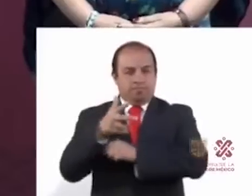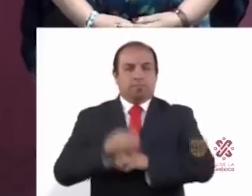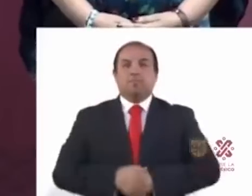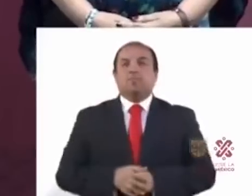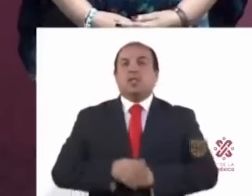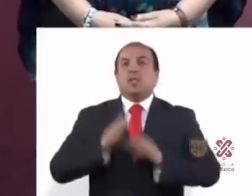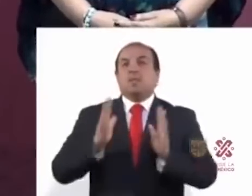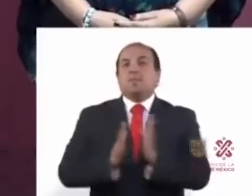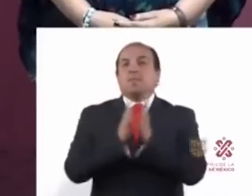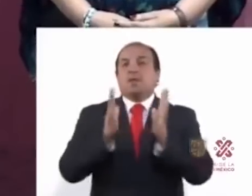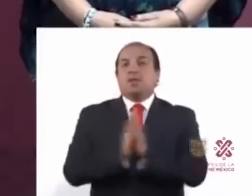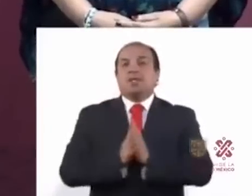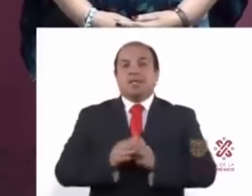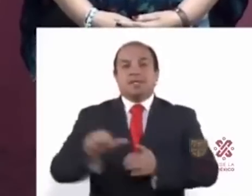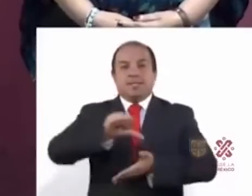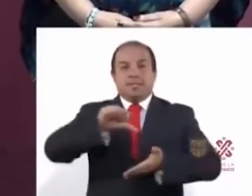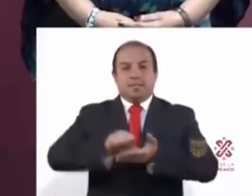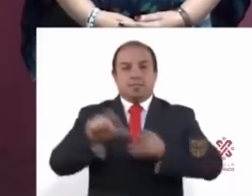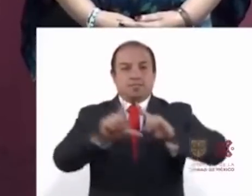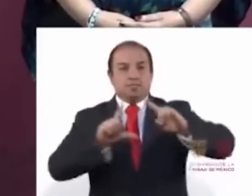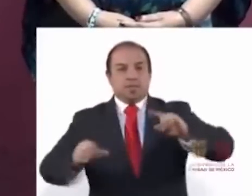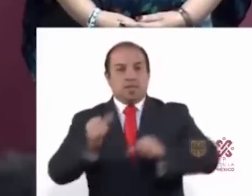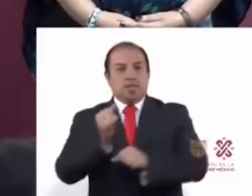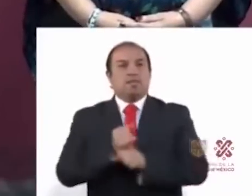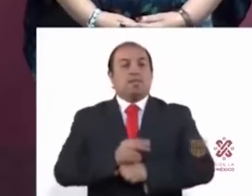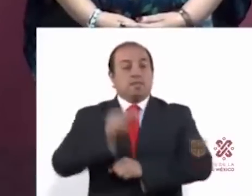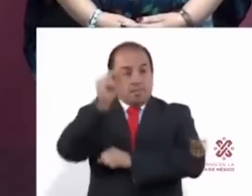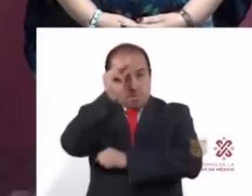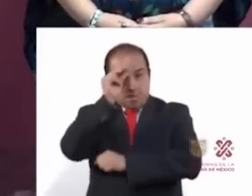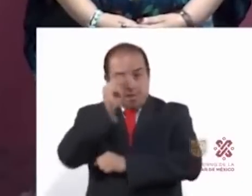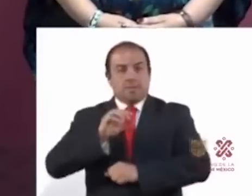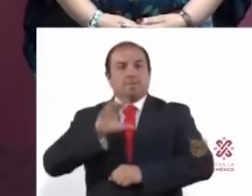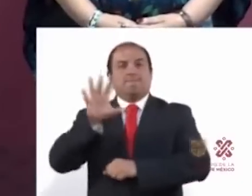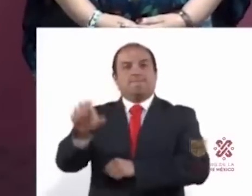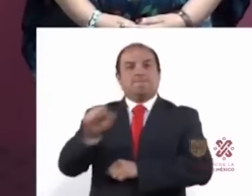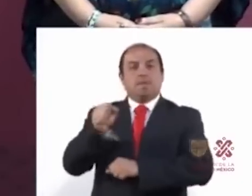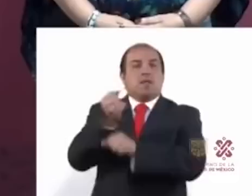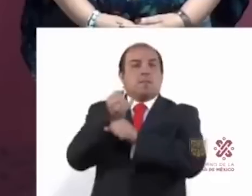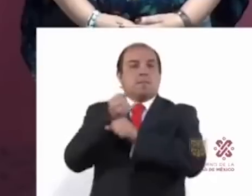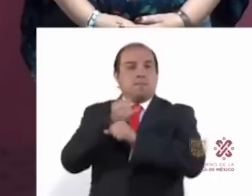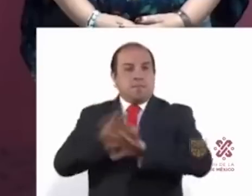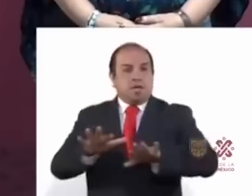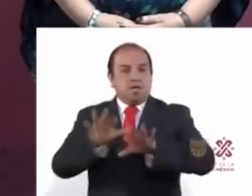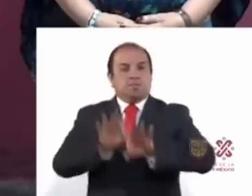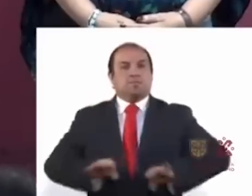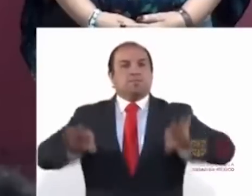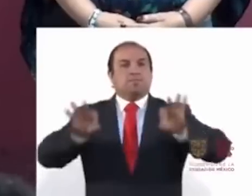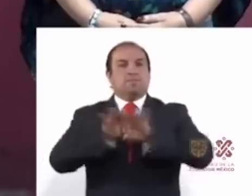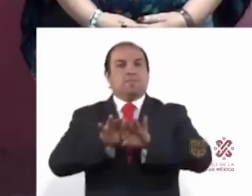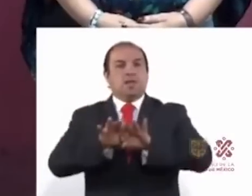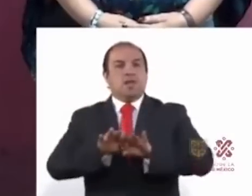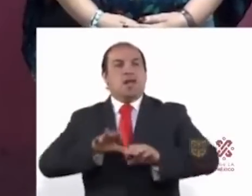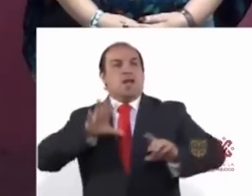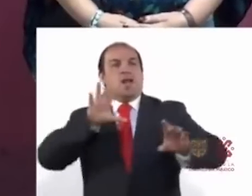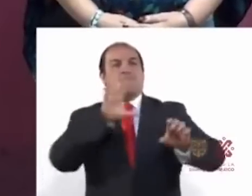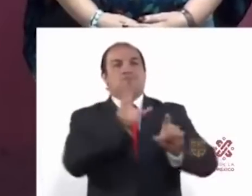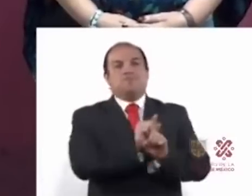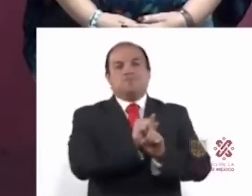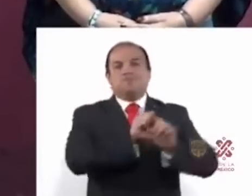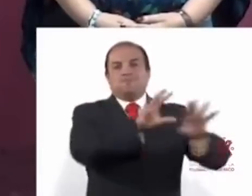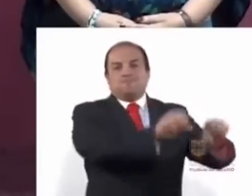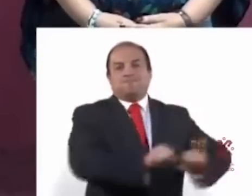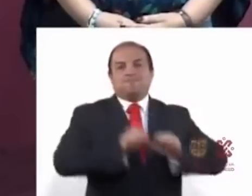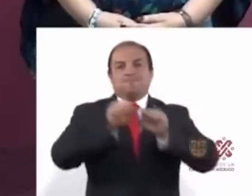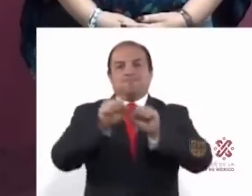el Centro Nacional de Inteligencia, se pudo obtener información relevante para poder llegar a estas